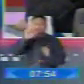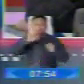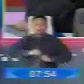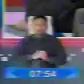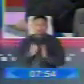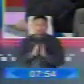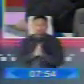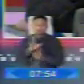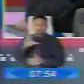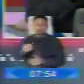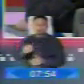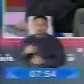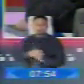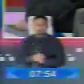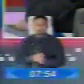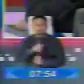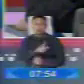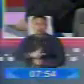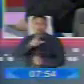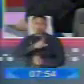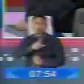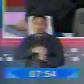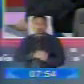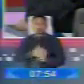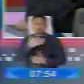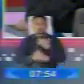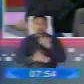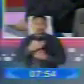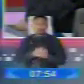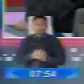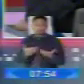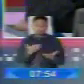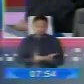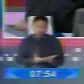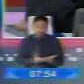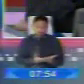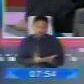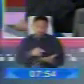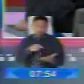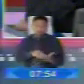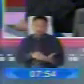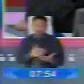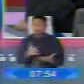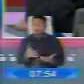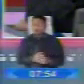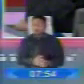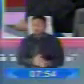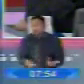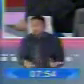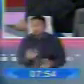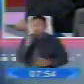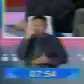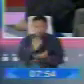denegada. Esto lo presentó, me parece que el lunes, y el juez pues no encontró ninguna motivación como